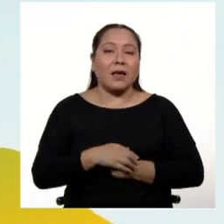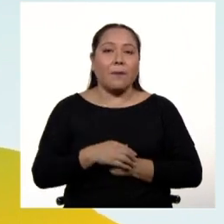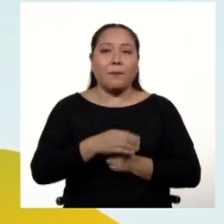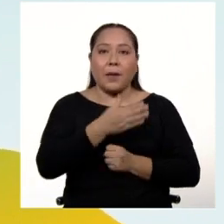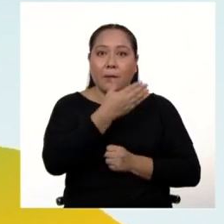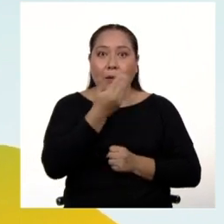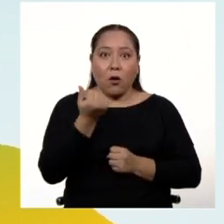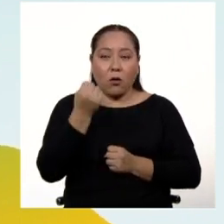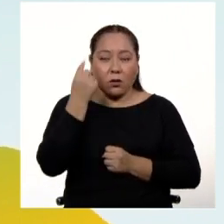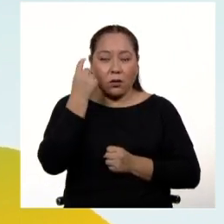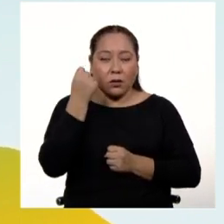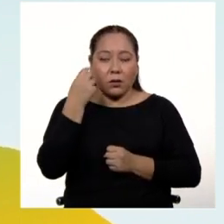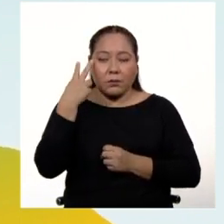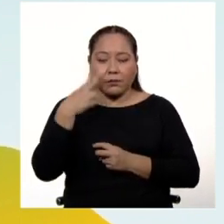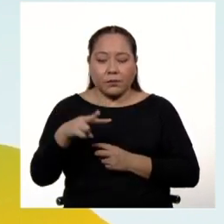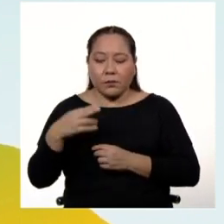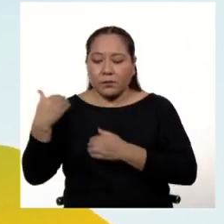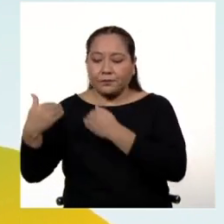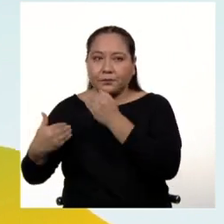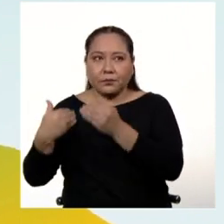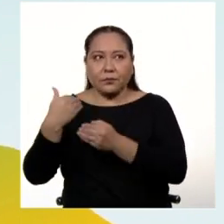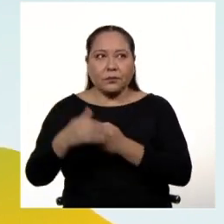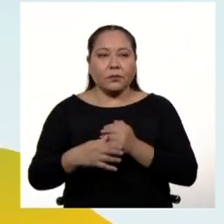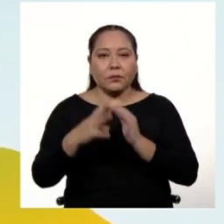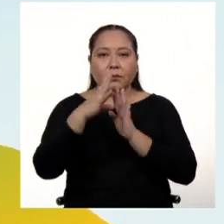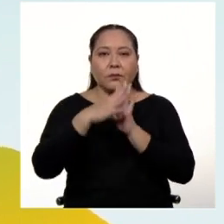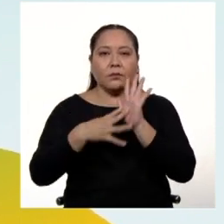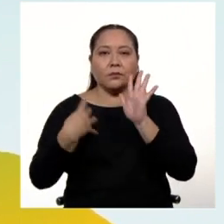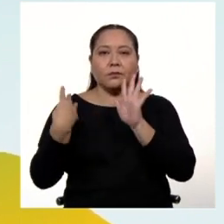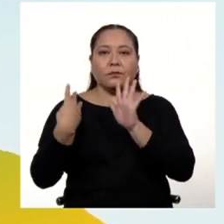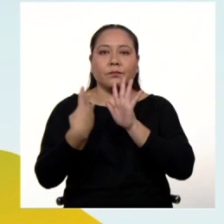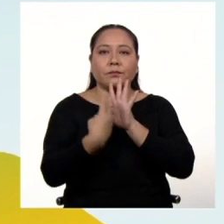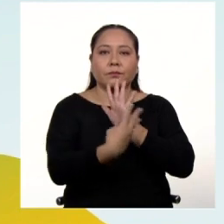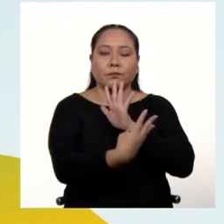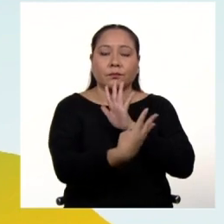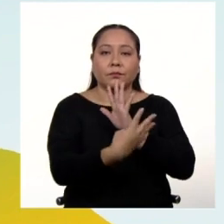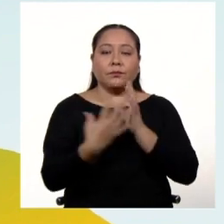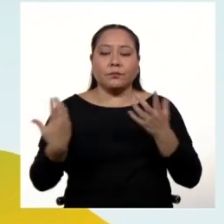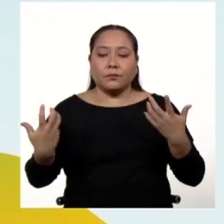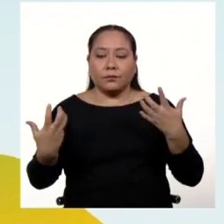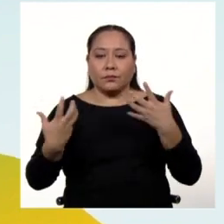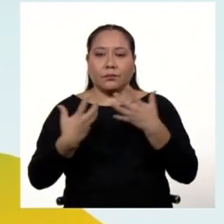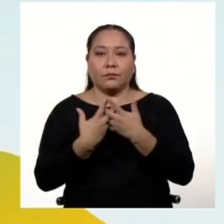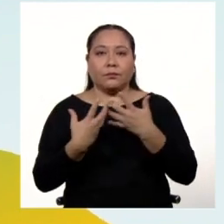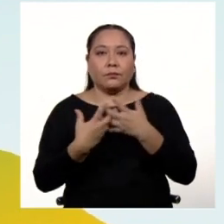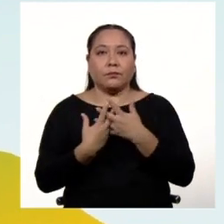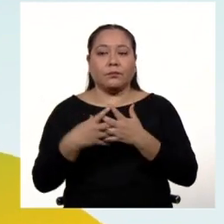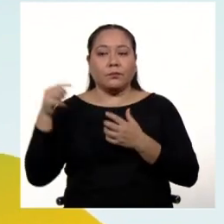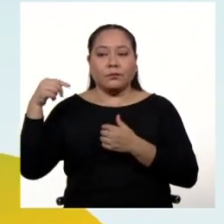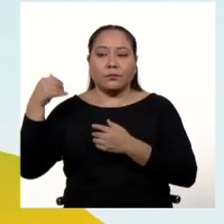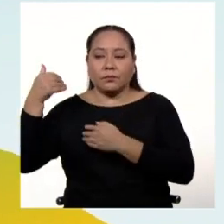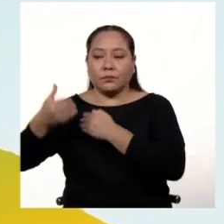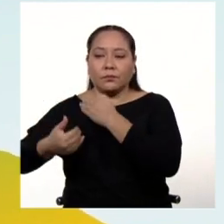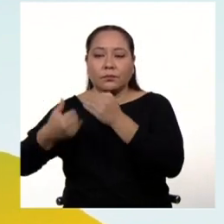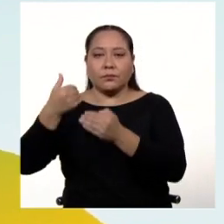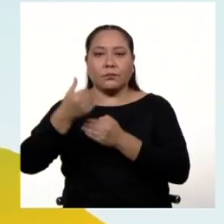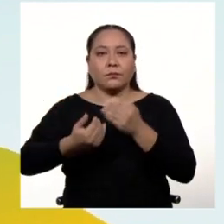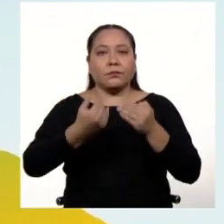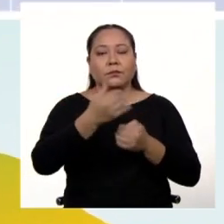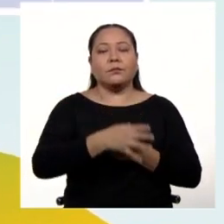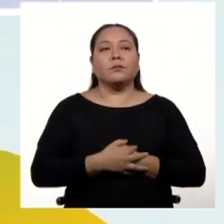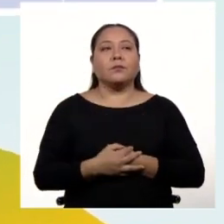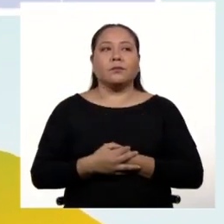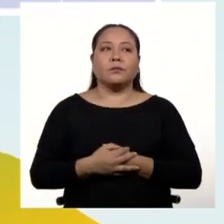los términos de la progresión geométrica, elaboramos una tabla para relacionar los términos de la progresión con los